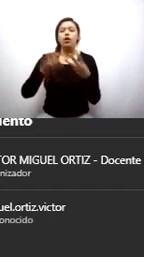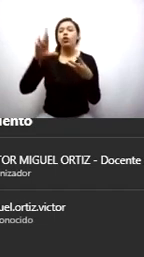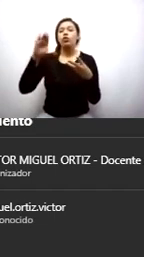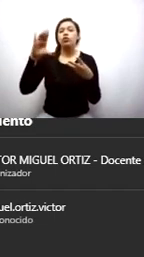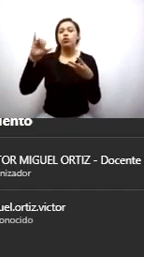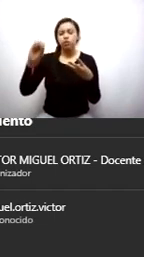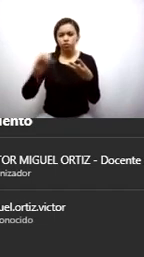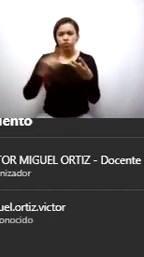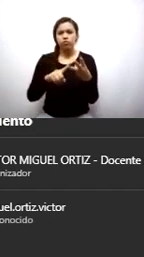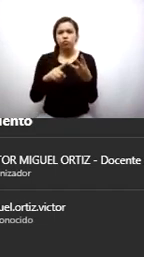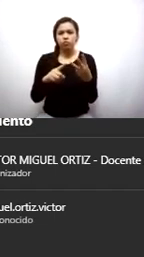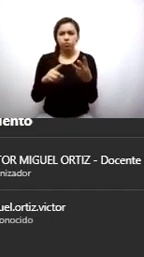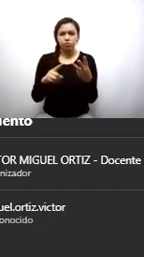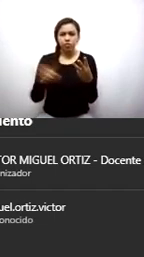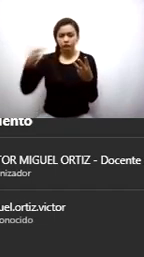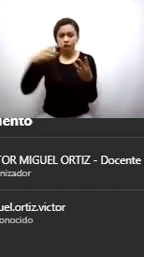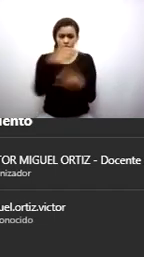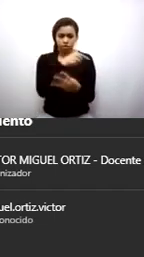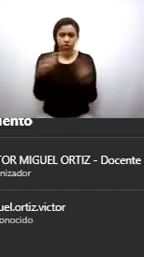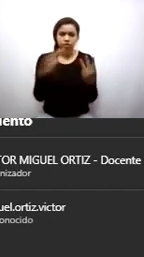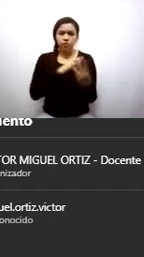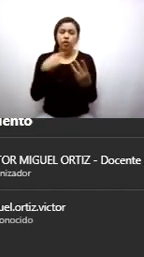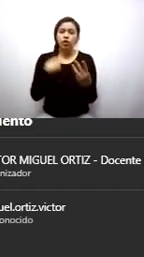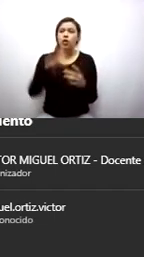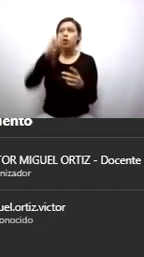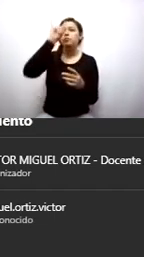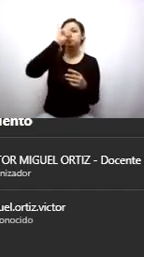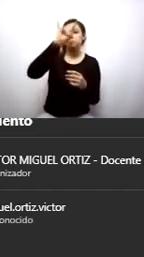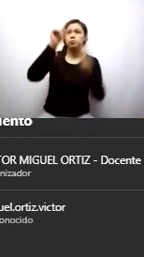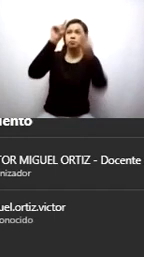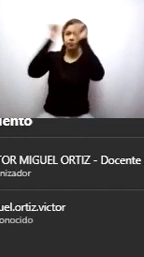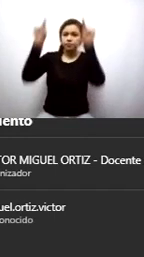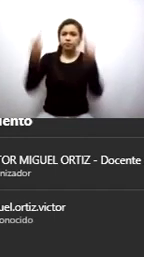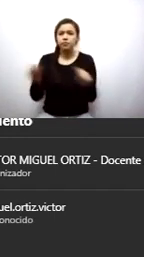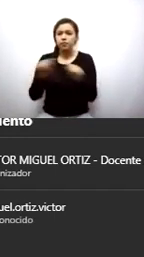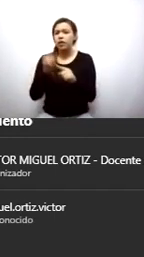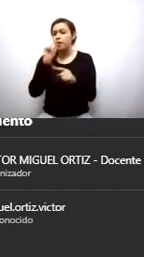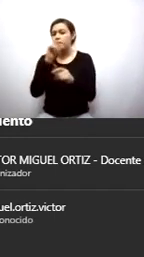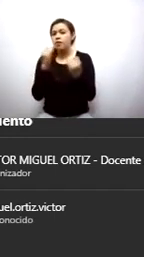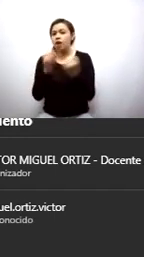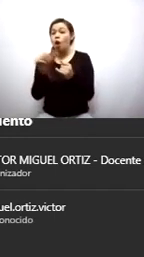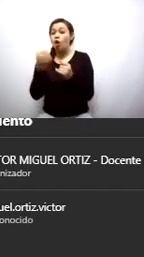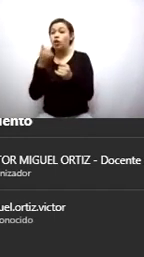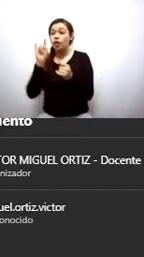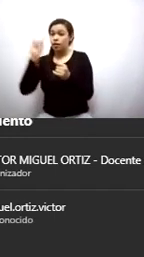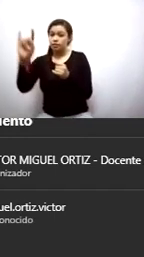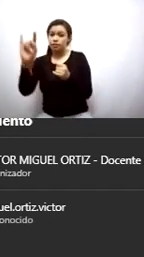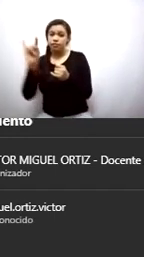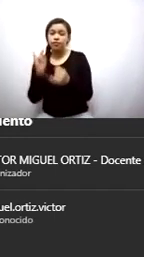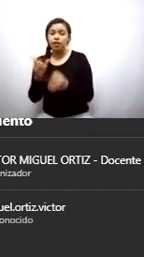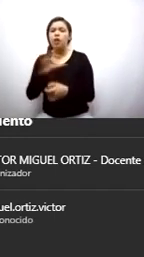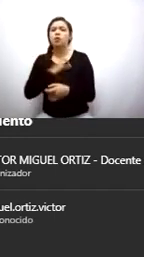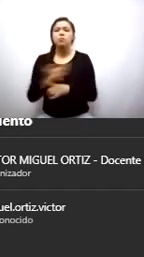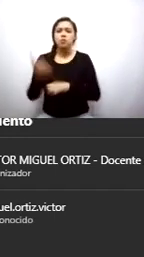con la nota que yo les acabo de poner en este lado, una nota alterna. La pueden agregar con